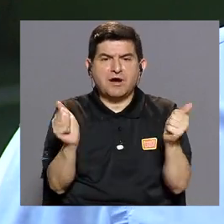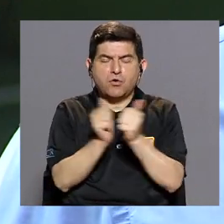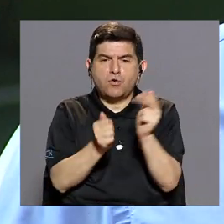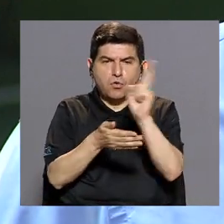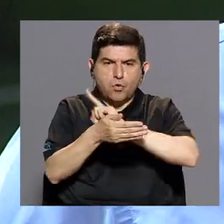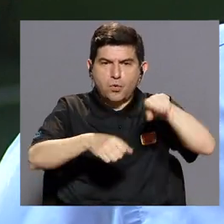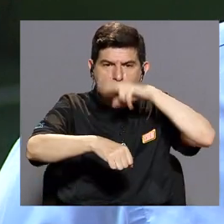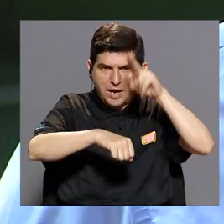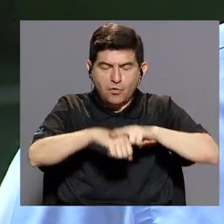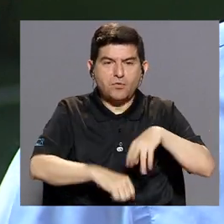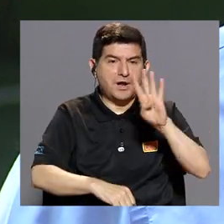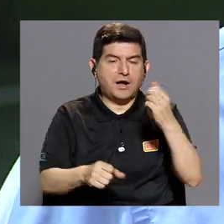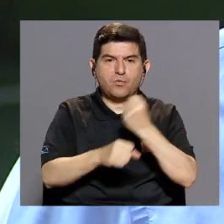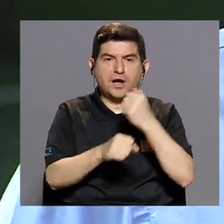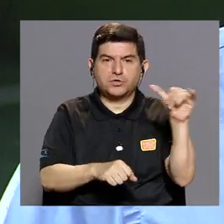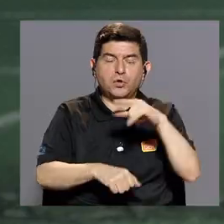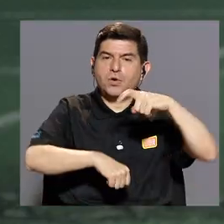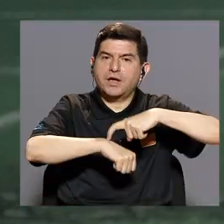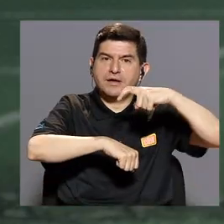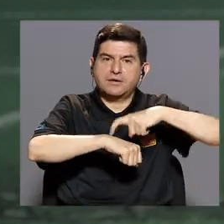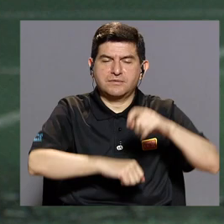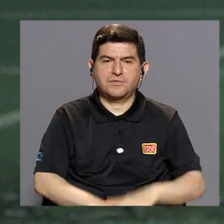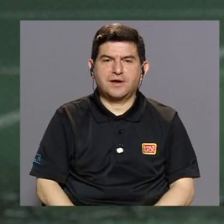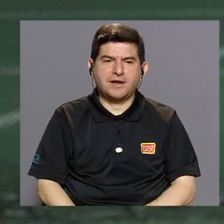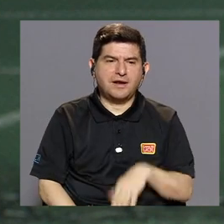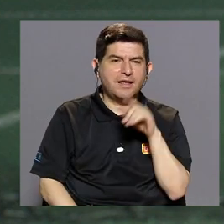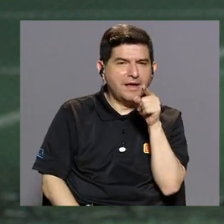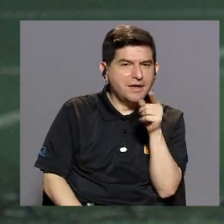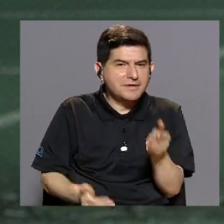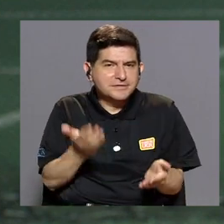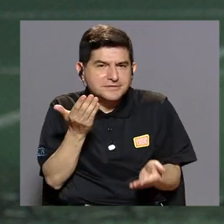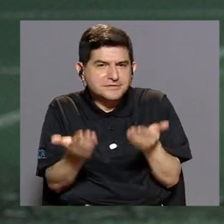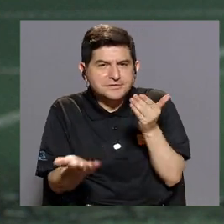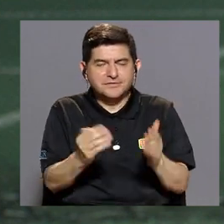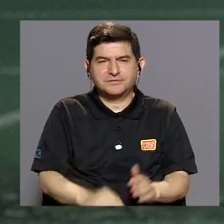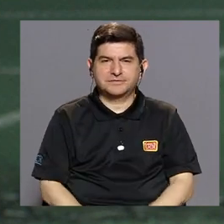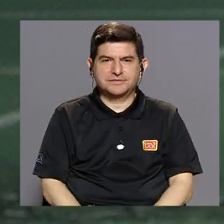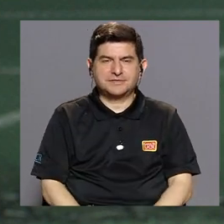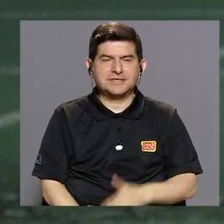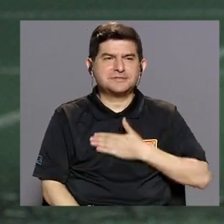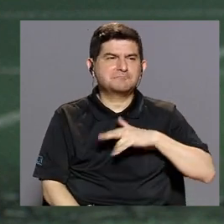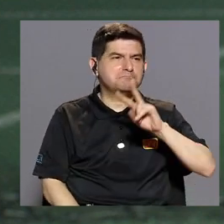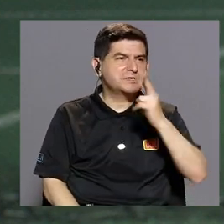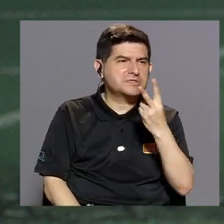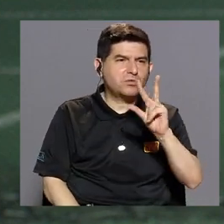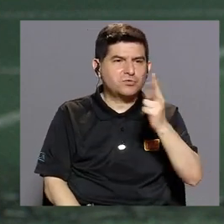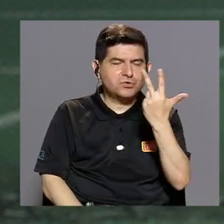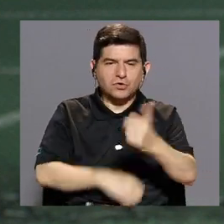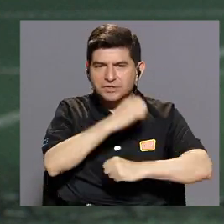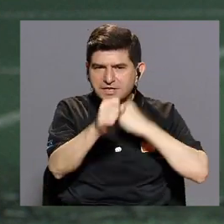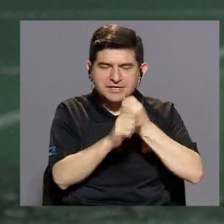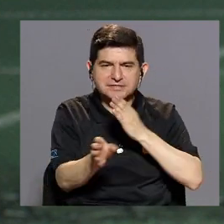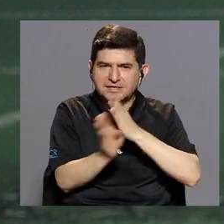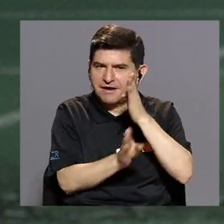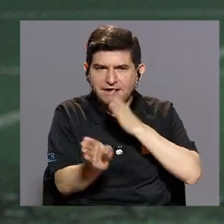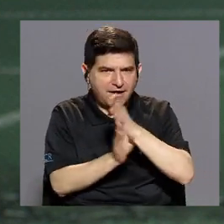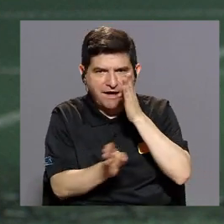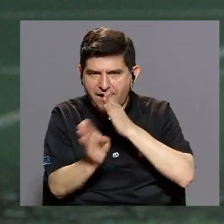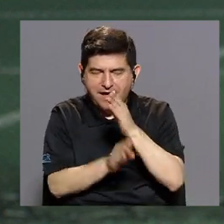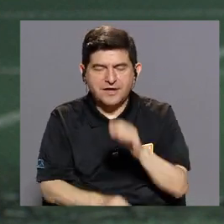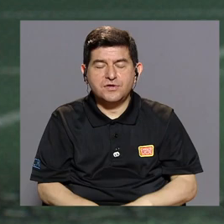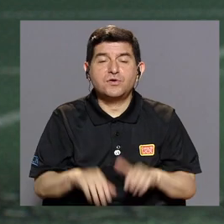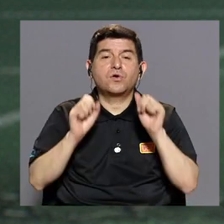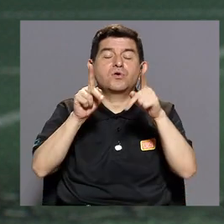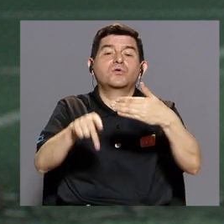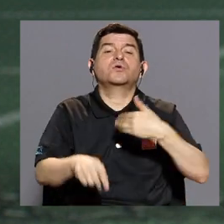Universidad Nacional, eran como 4 trabajos a la vez. Sí, eso se fue como al fin, bueno, como en mi segundo, tercer año de carrera. Sí, en su tercer año.